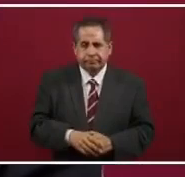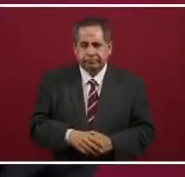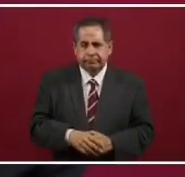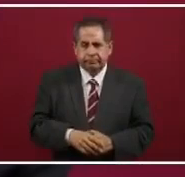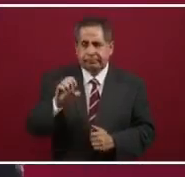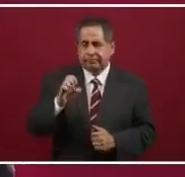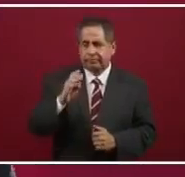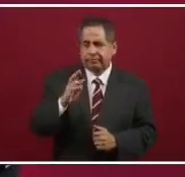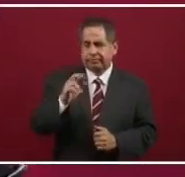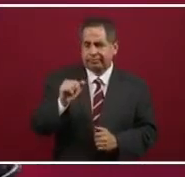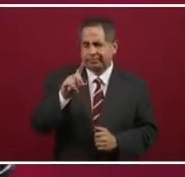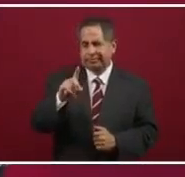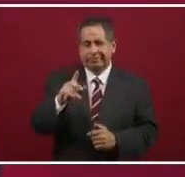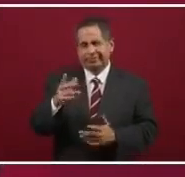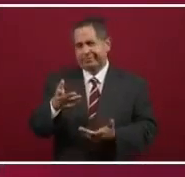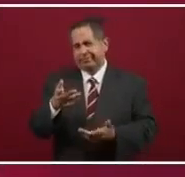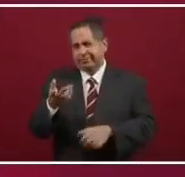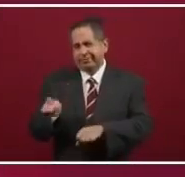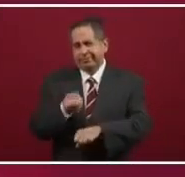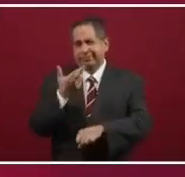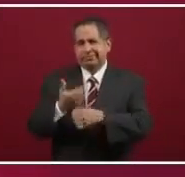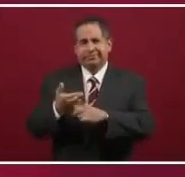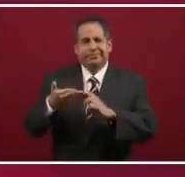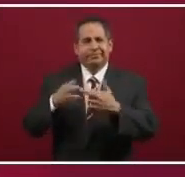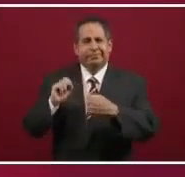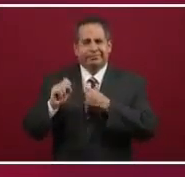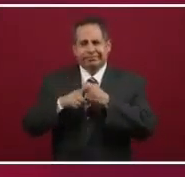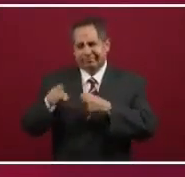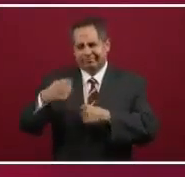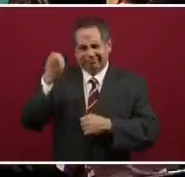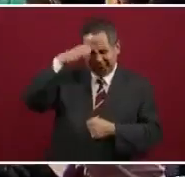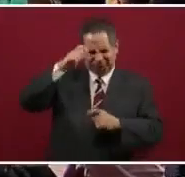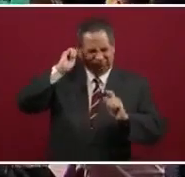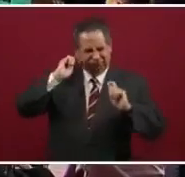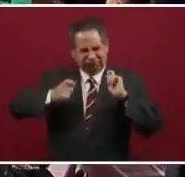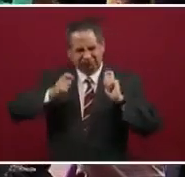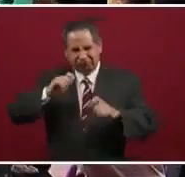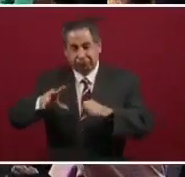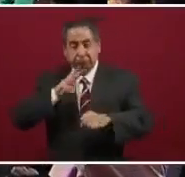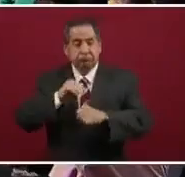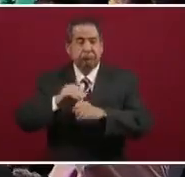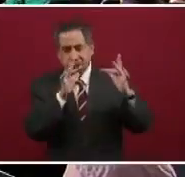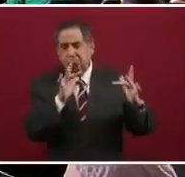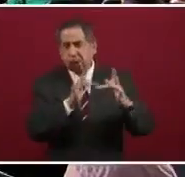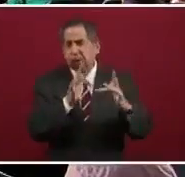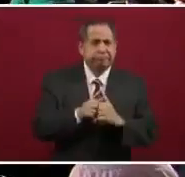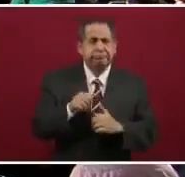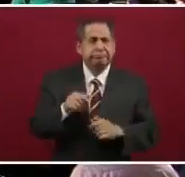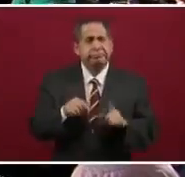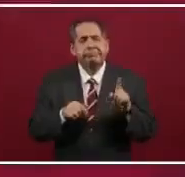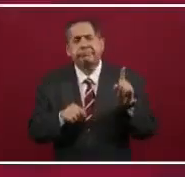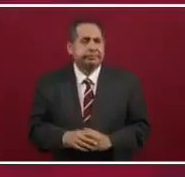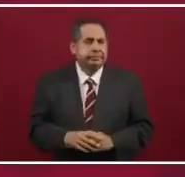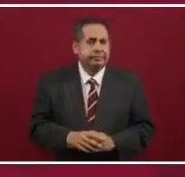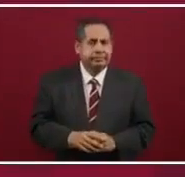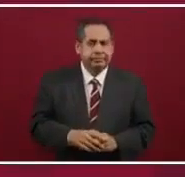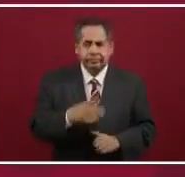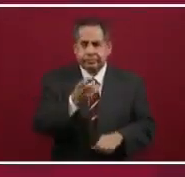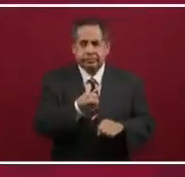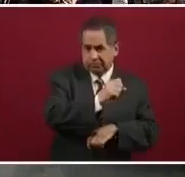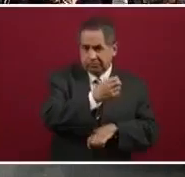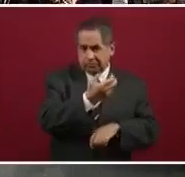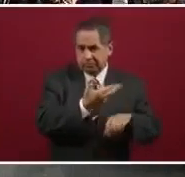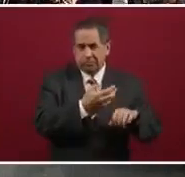especialistas. Marcelo Ebrard es el secretario de Relaciones Exteriores, tiene mucha experiencia, ha tenido ya comunicación con el